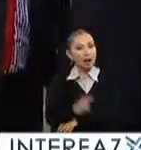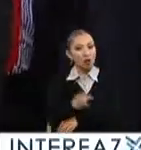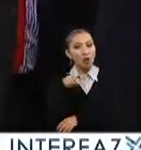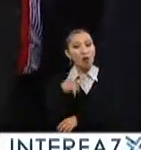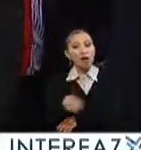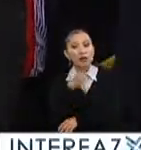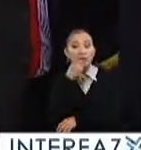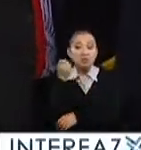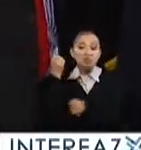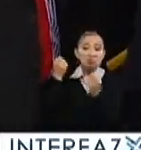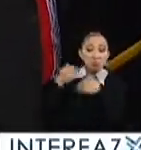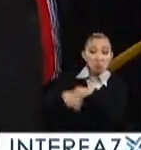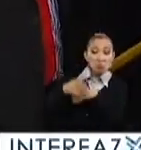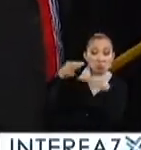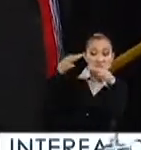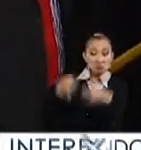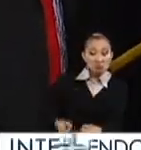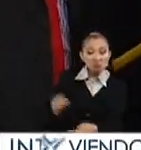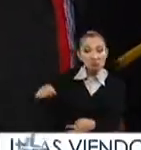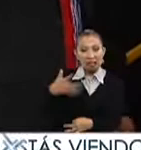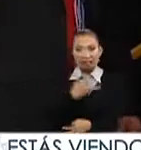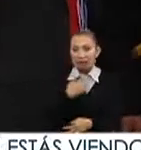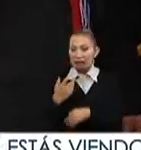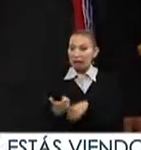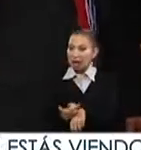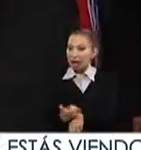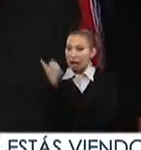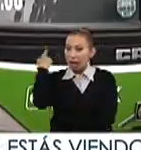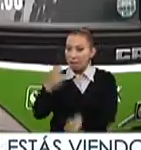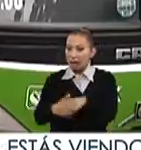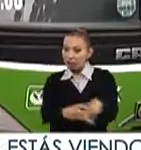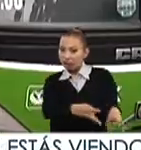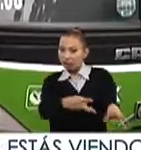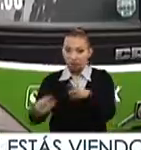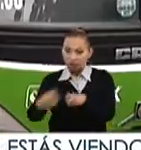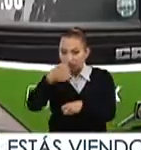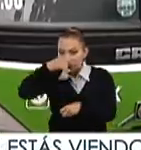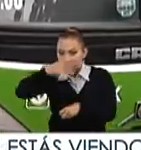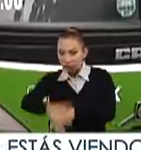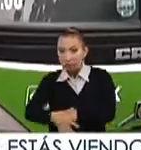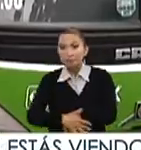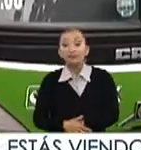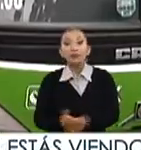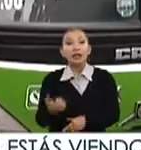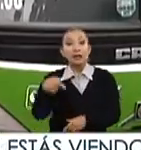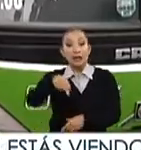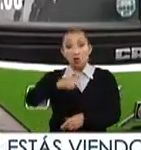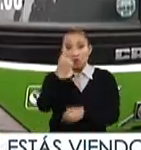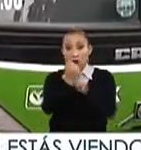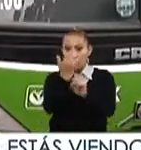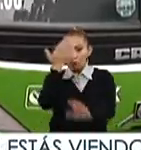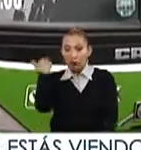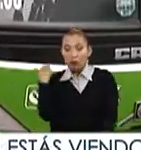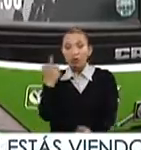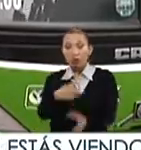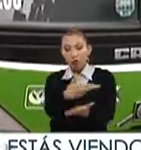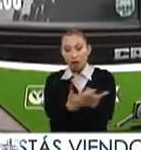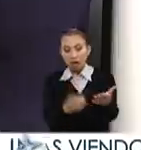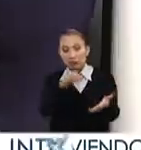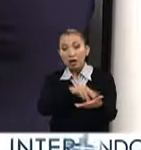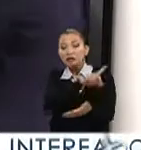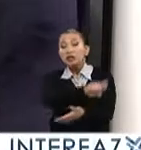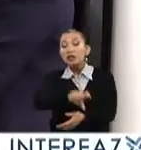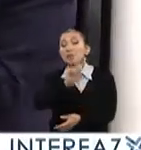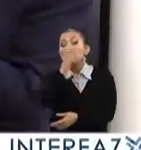que de acuerdo con cifras oficiales presenta altas tasas de robo con violencia. Tan solo el año pasado tuvo un registro